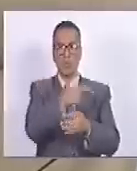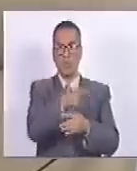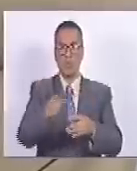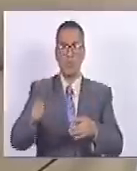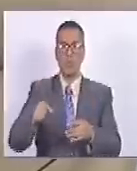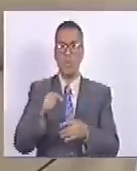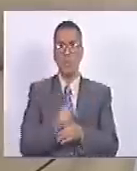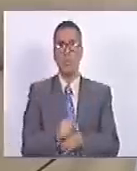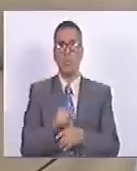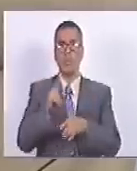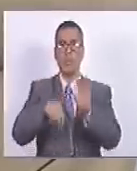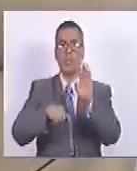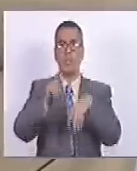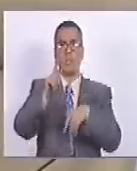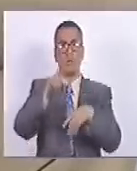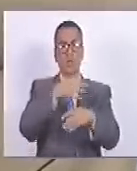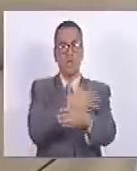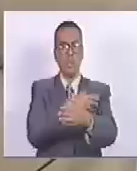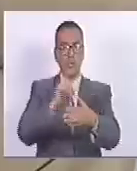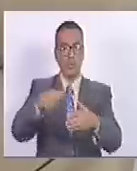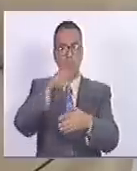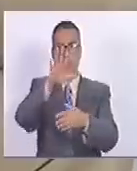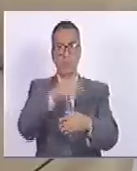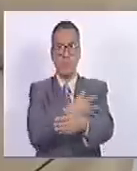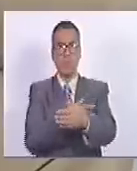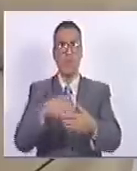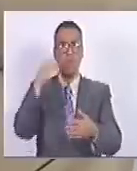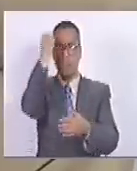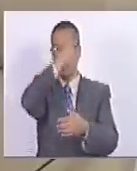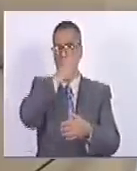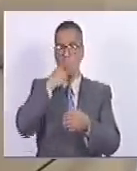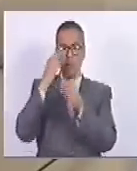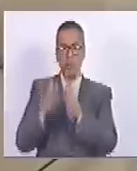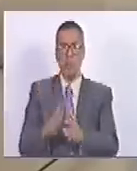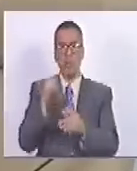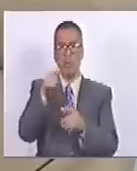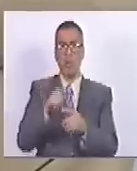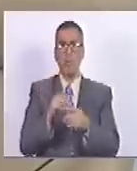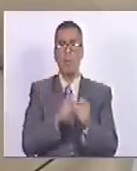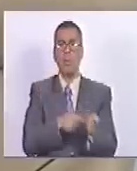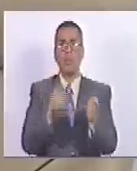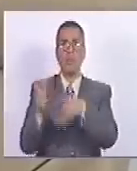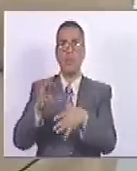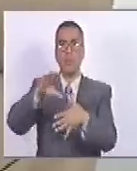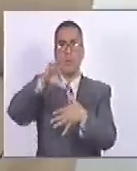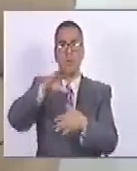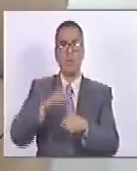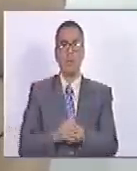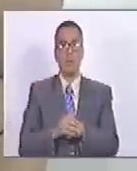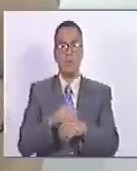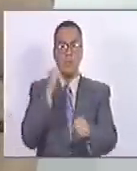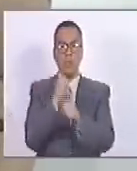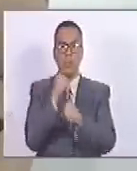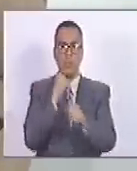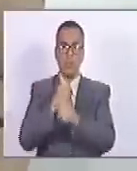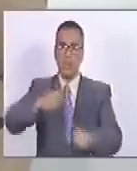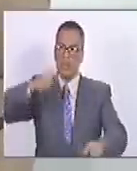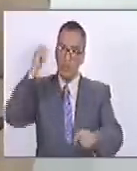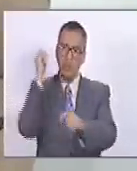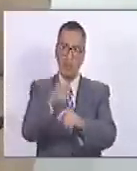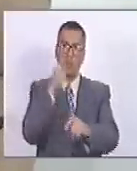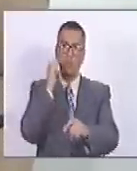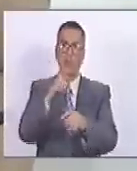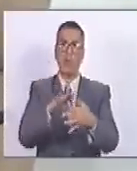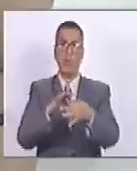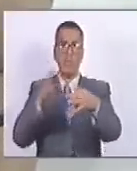tierra. 12,5 millones de africanos fueron sacados del continente africano y llevados a América para trabajar como esclavos,